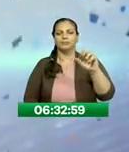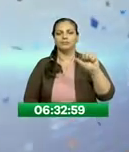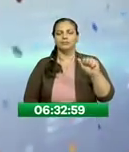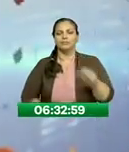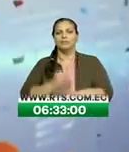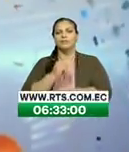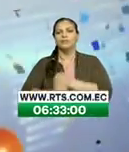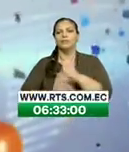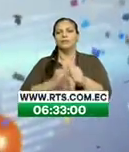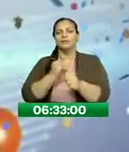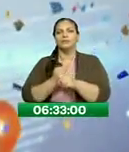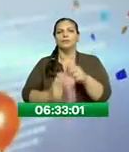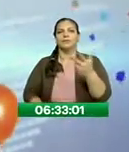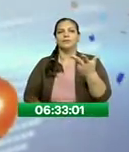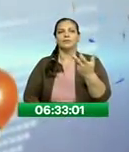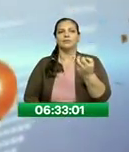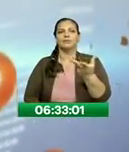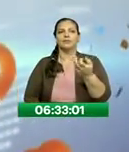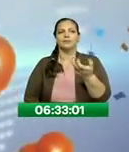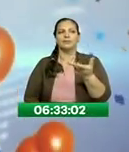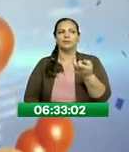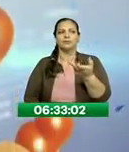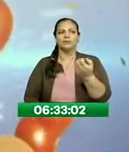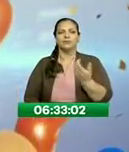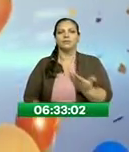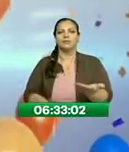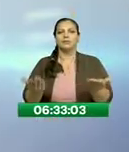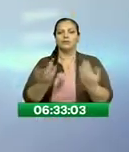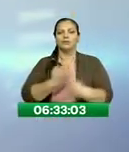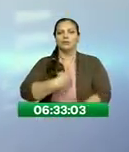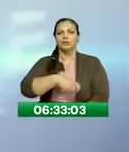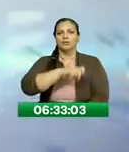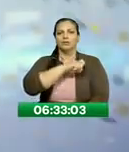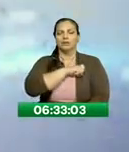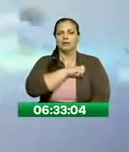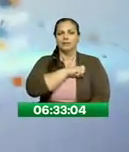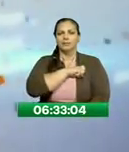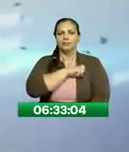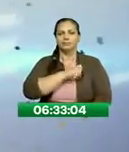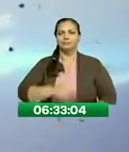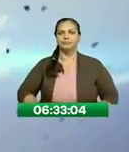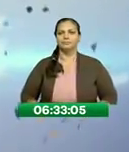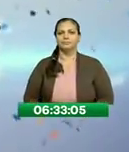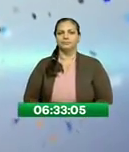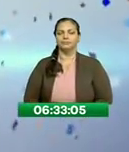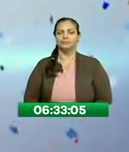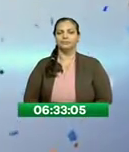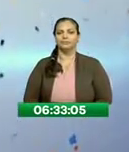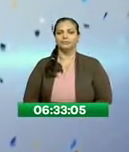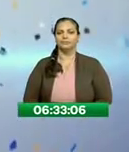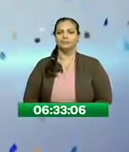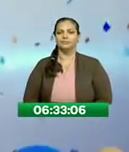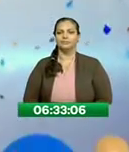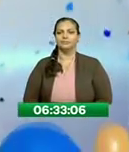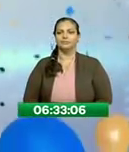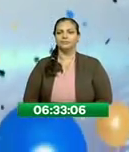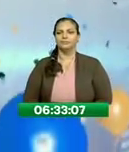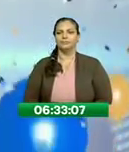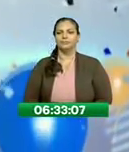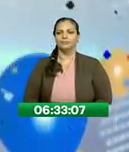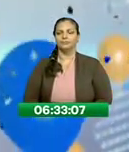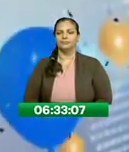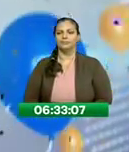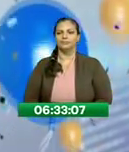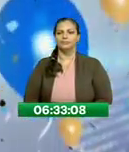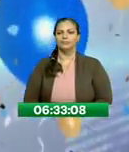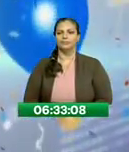Barcelona. ¡Ole! ¡Una maja! ¡Basta! ¡Hostia, por mi madre! ¡Llegó! ¡Por